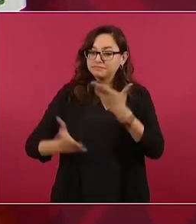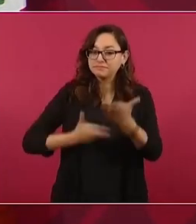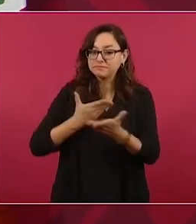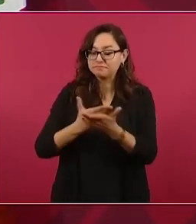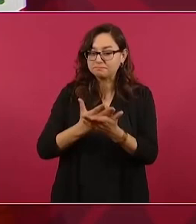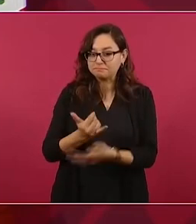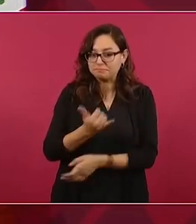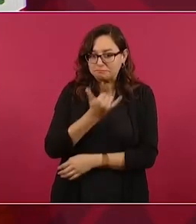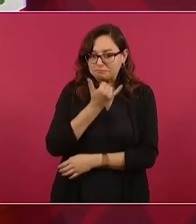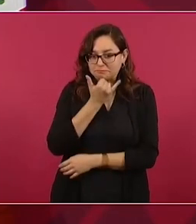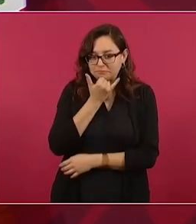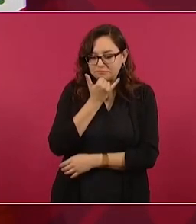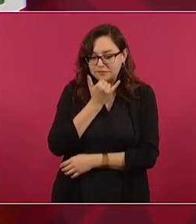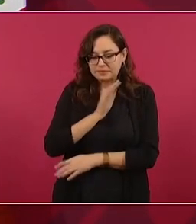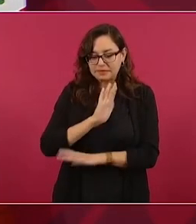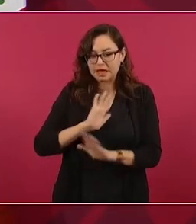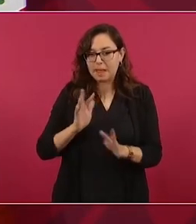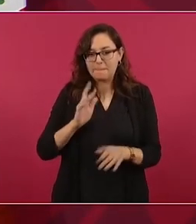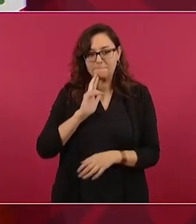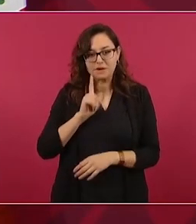ya no vamos a escribir